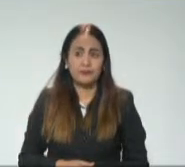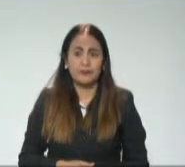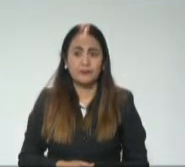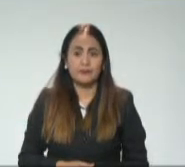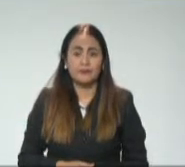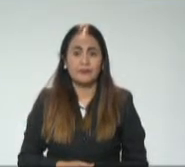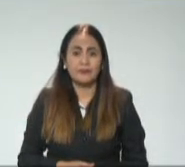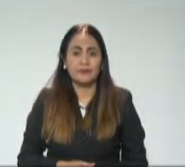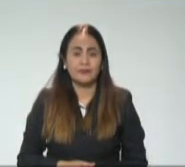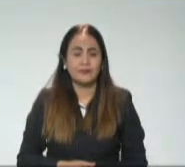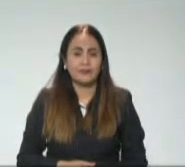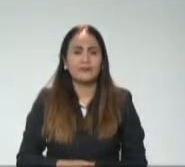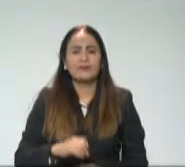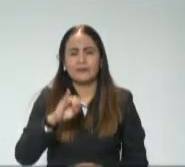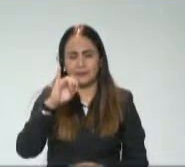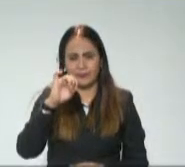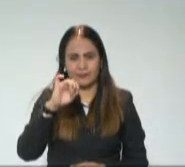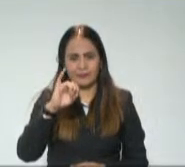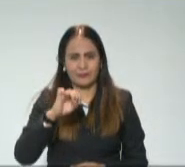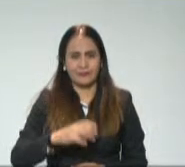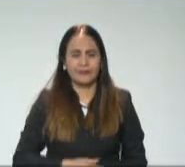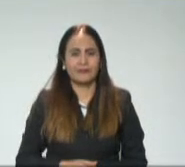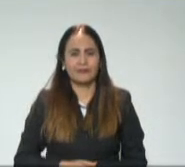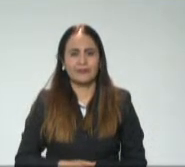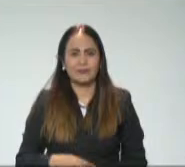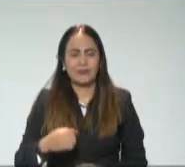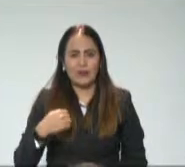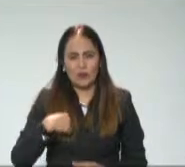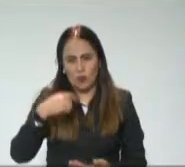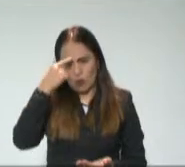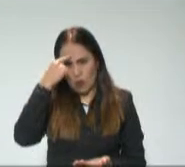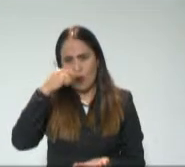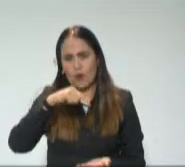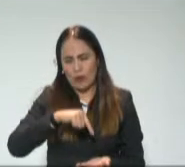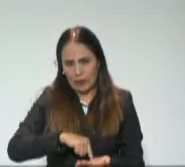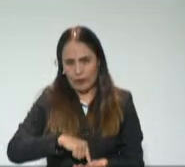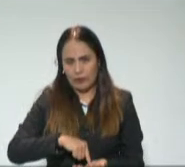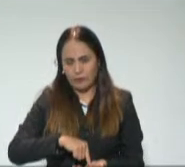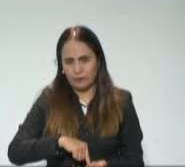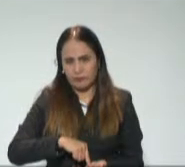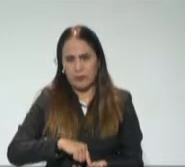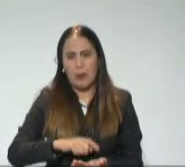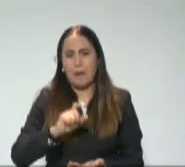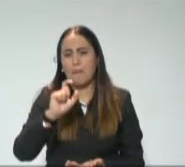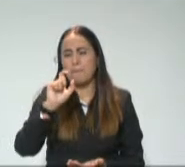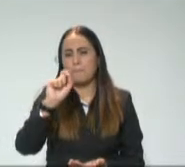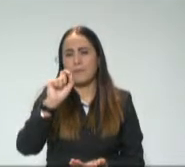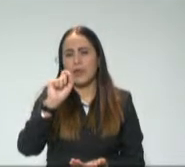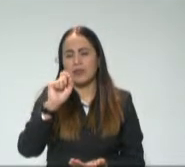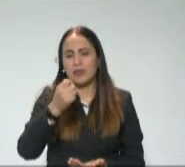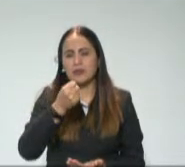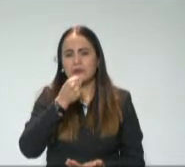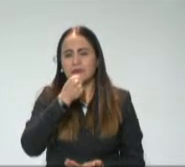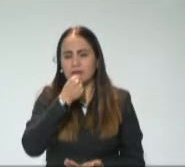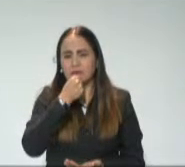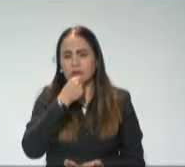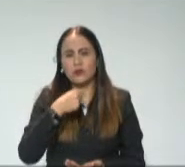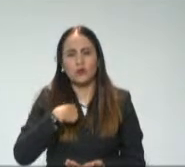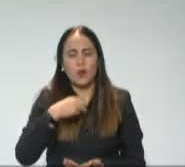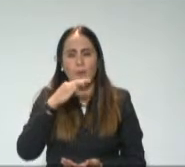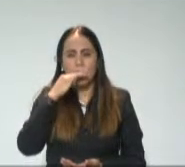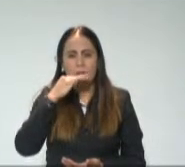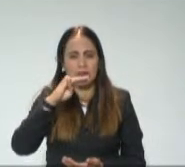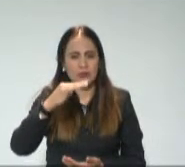doctor bueno simplemente creo que ocuparía estos 20 segundos para dar un solo